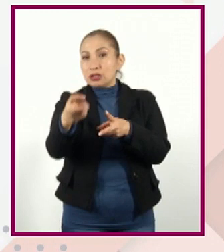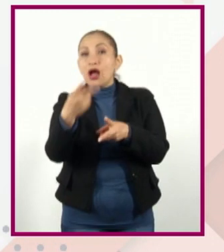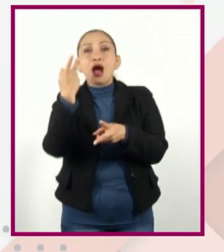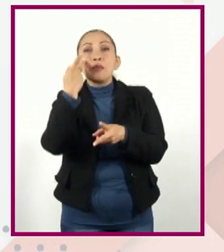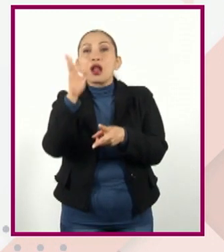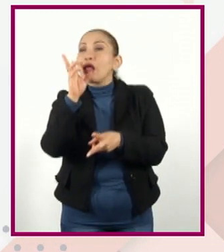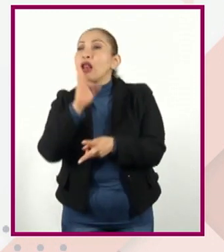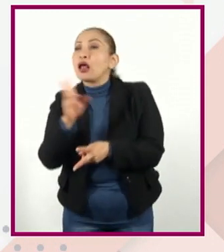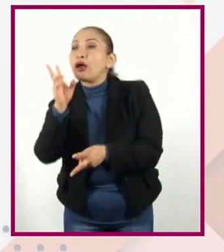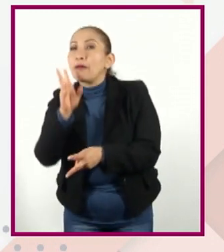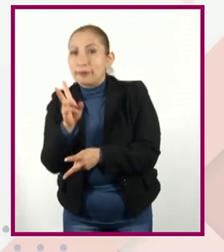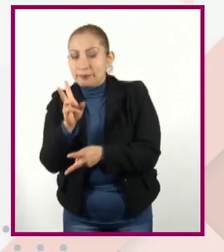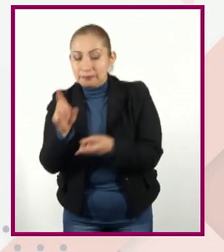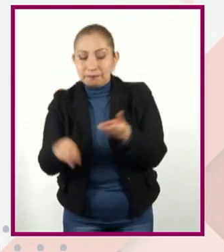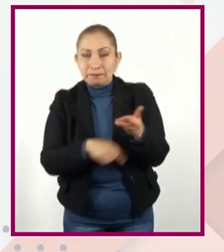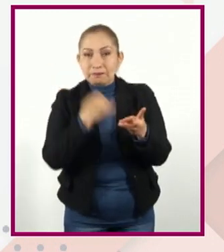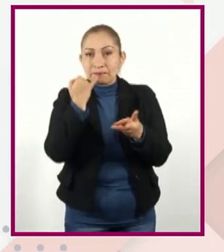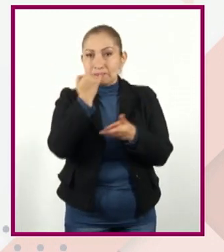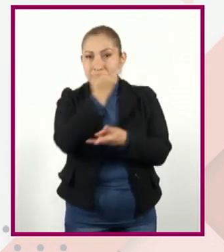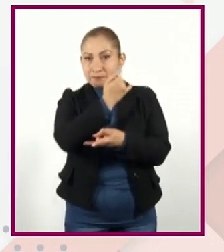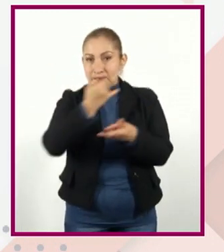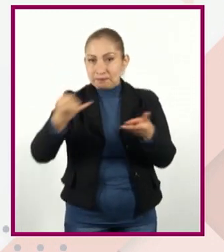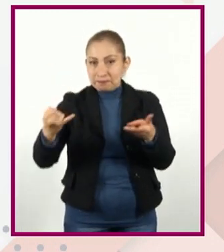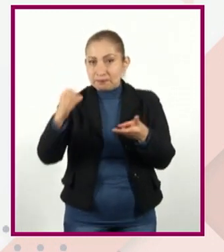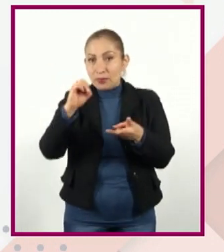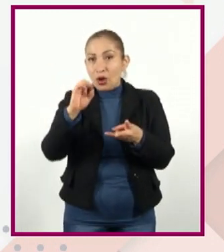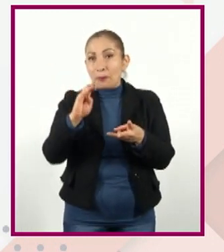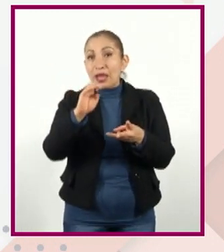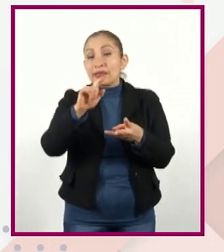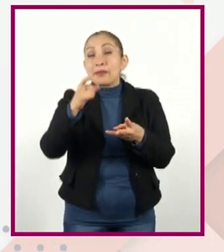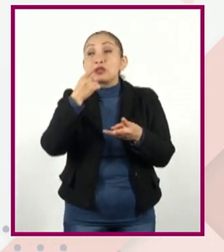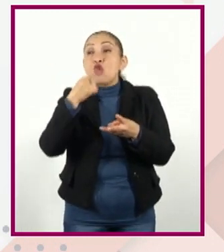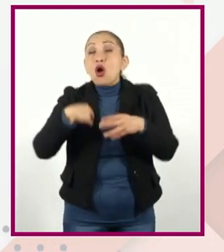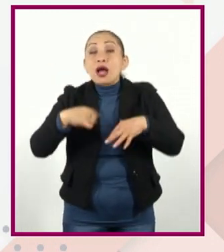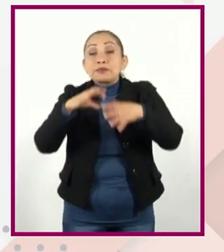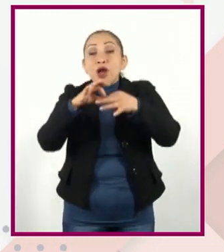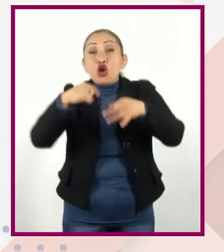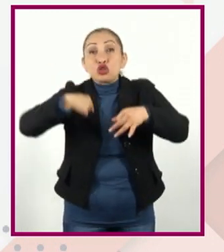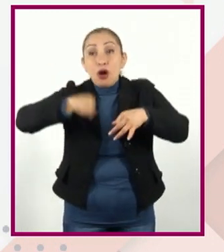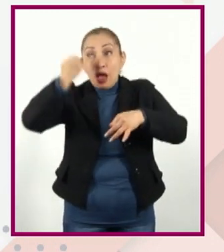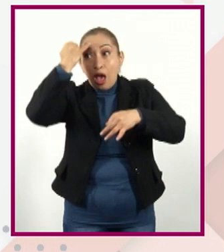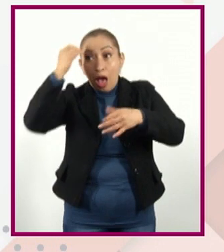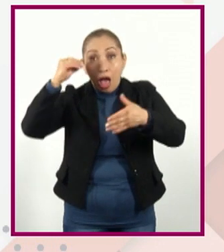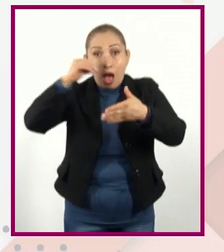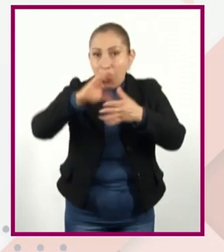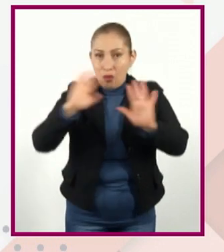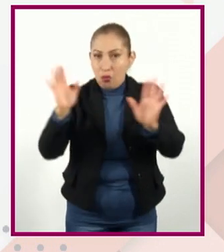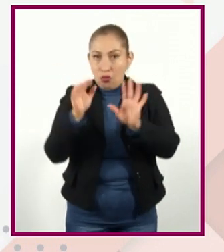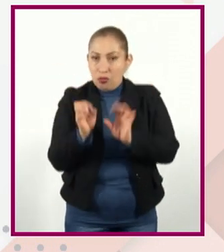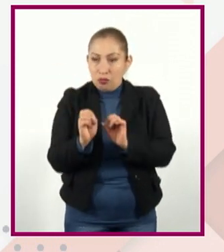verificables. Objetividad. Cuentan los sucesos sin añadir opiniones.